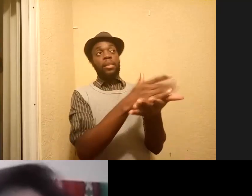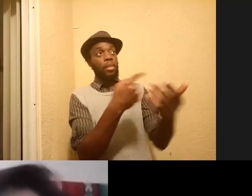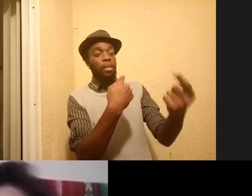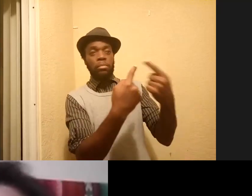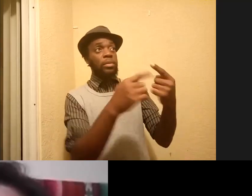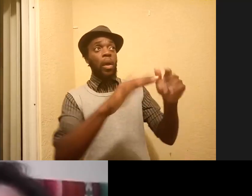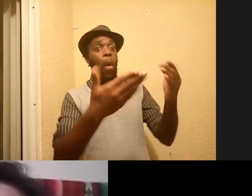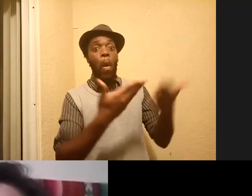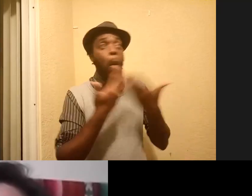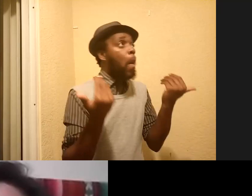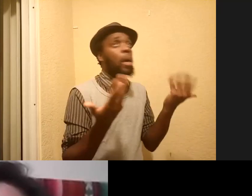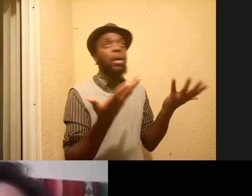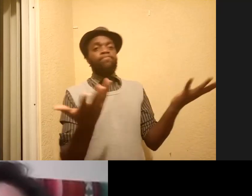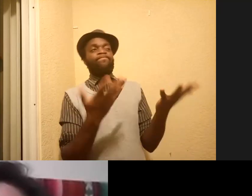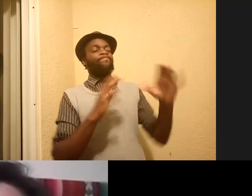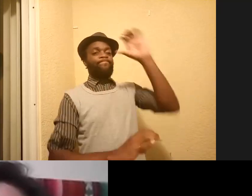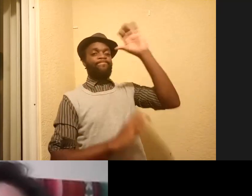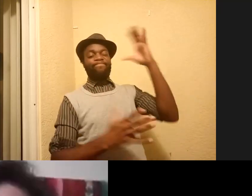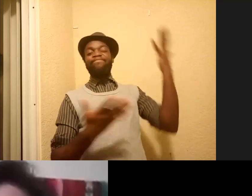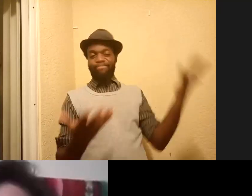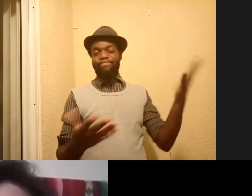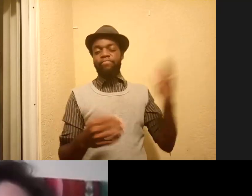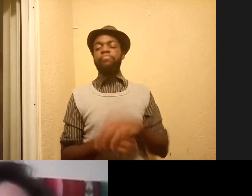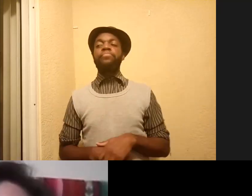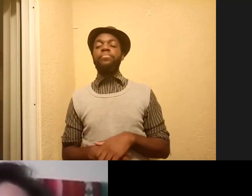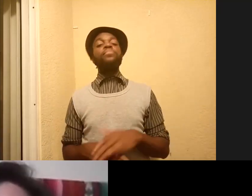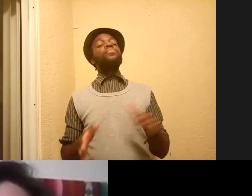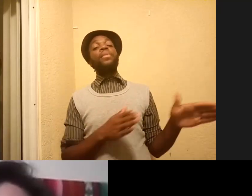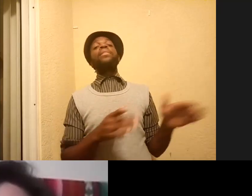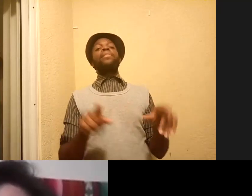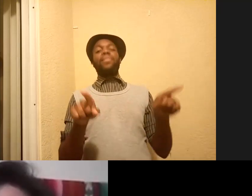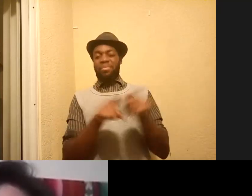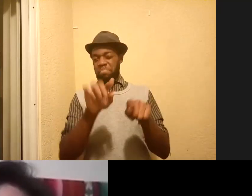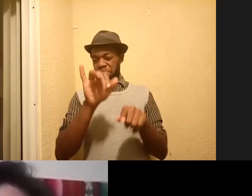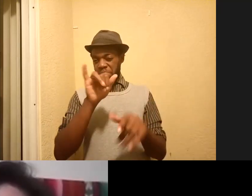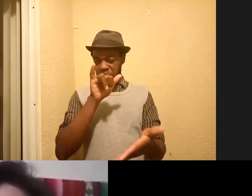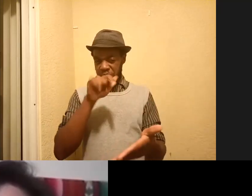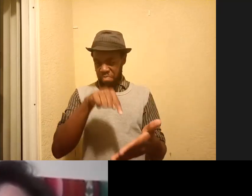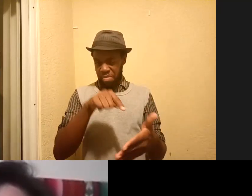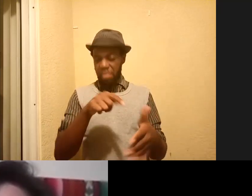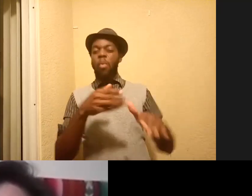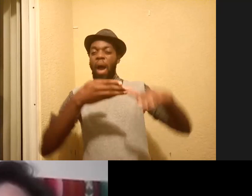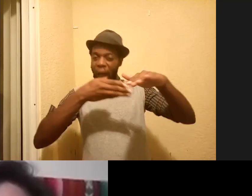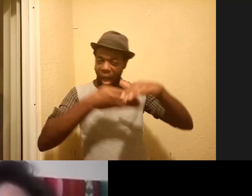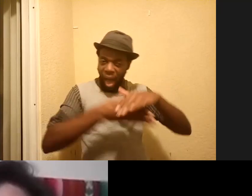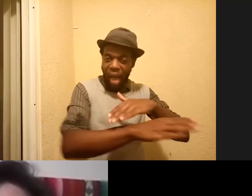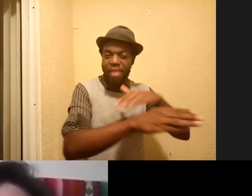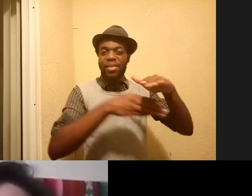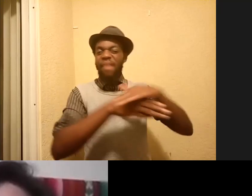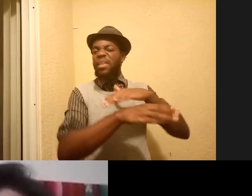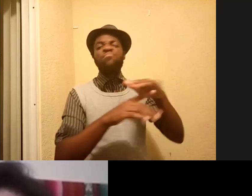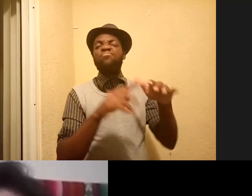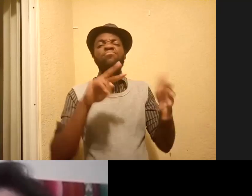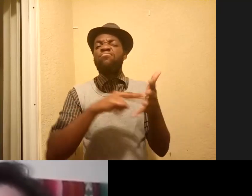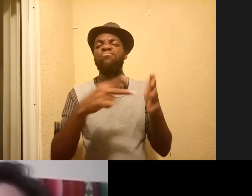Sobre la accesibilidad es importante también tomar en cuenta esta falta de accesibilidad en cuanto